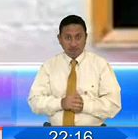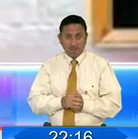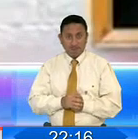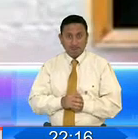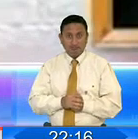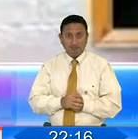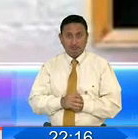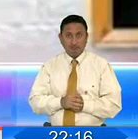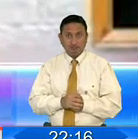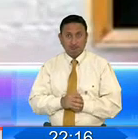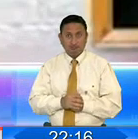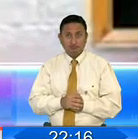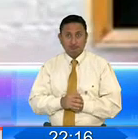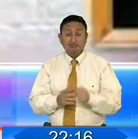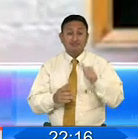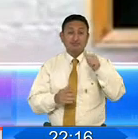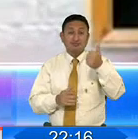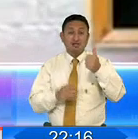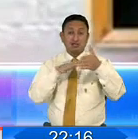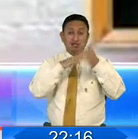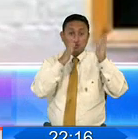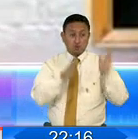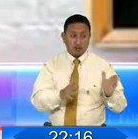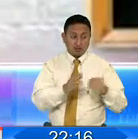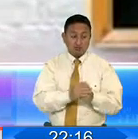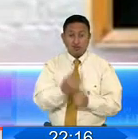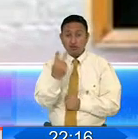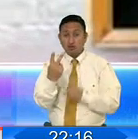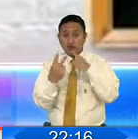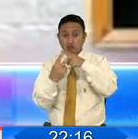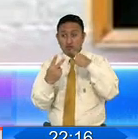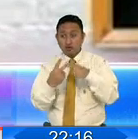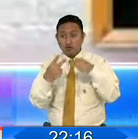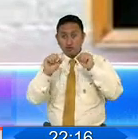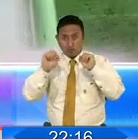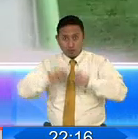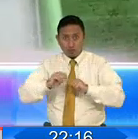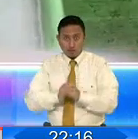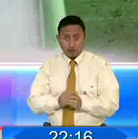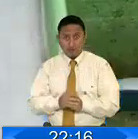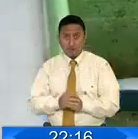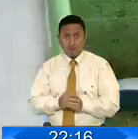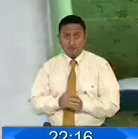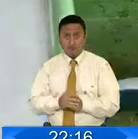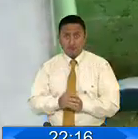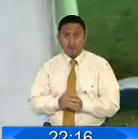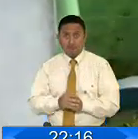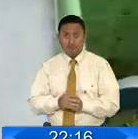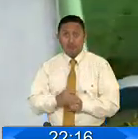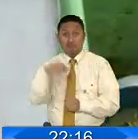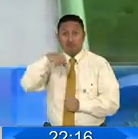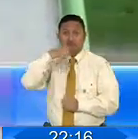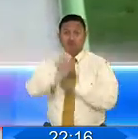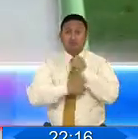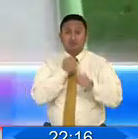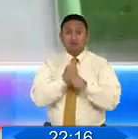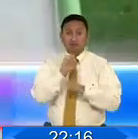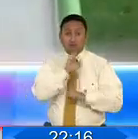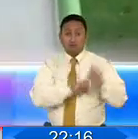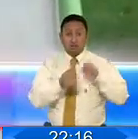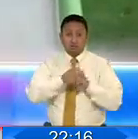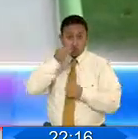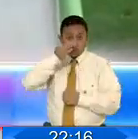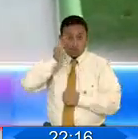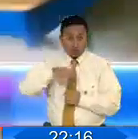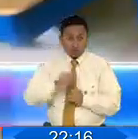Cuando 2 de cada 10 estudiantes tienen la herramienta telemática. Explican que durante el año las evaluaciones o exámenes